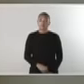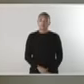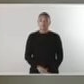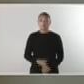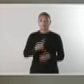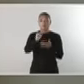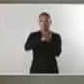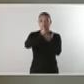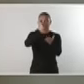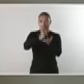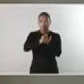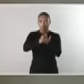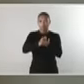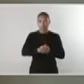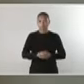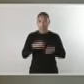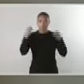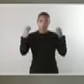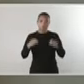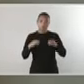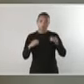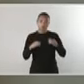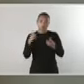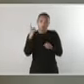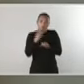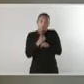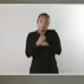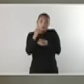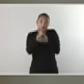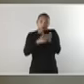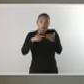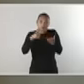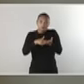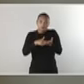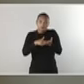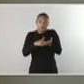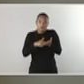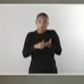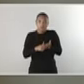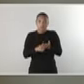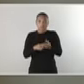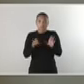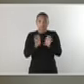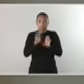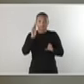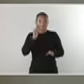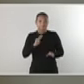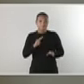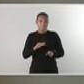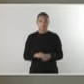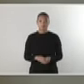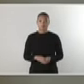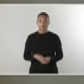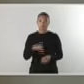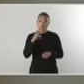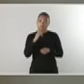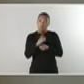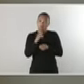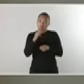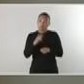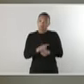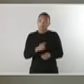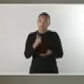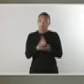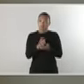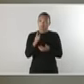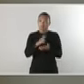Tamaulipas ocupa los primeros lugares desafortunadamente y uno de ellos es